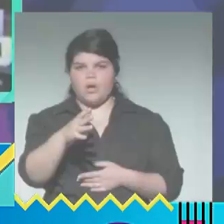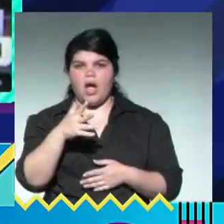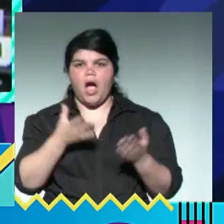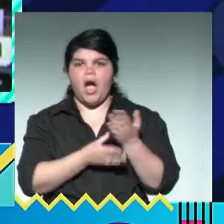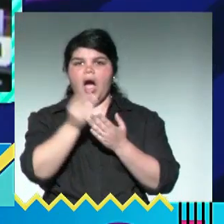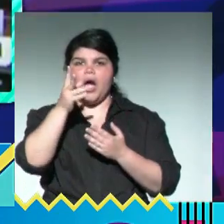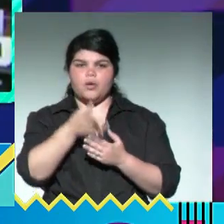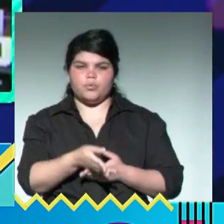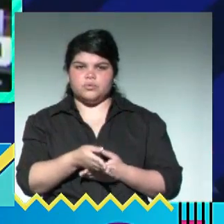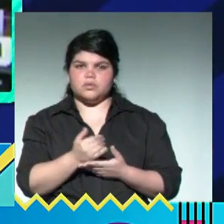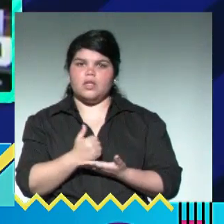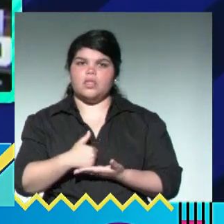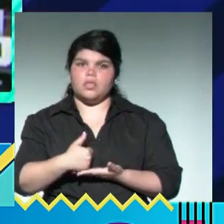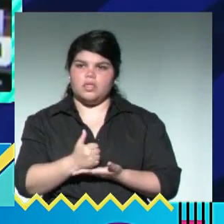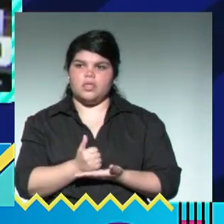hizo.